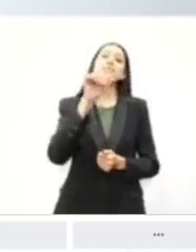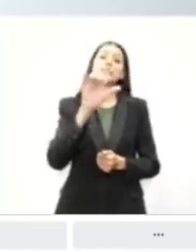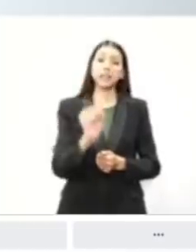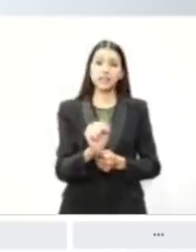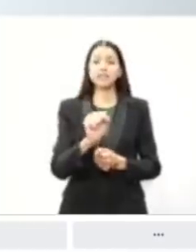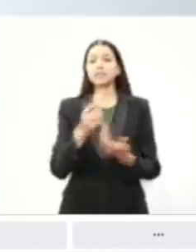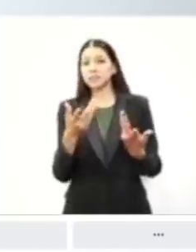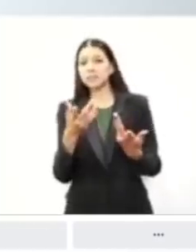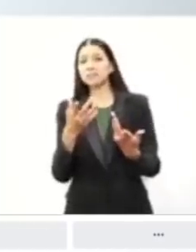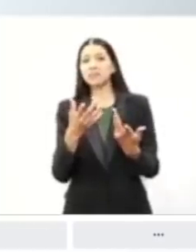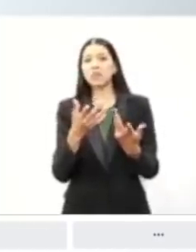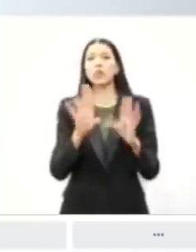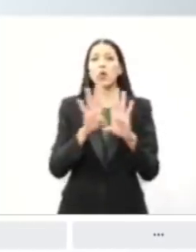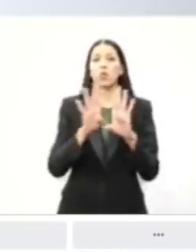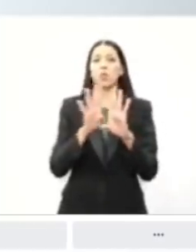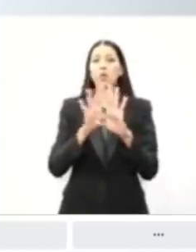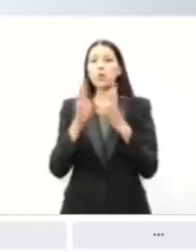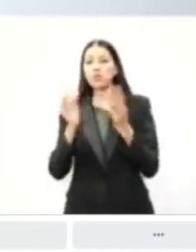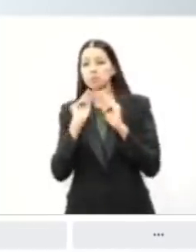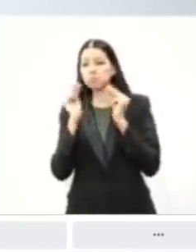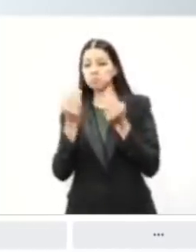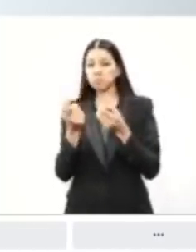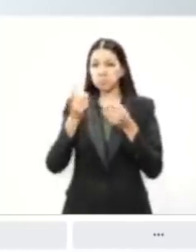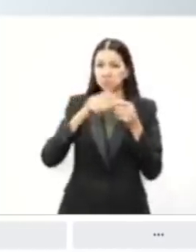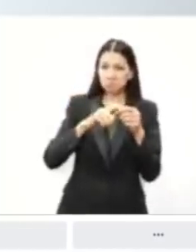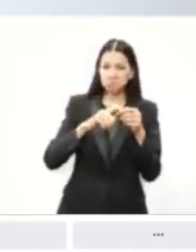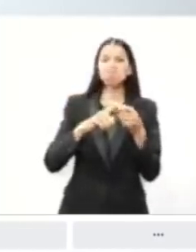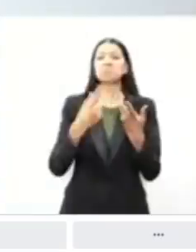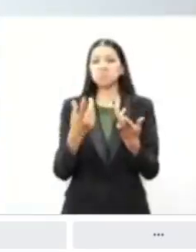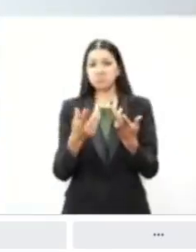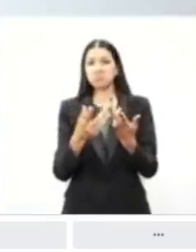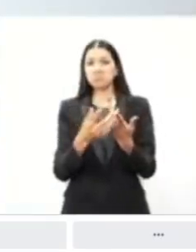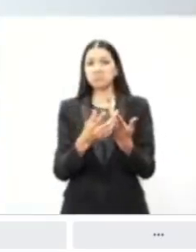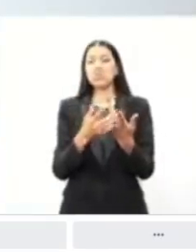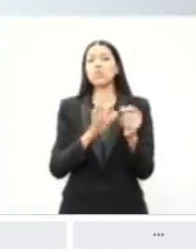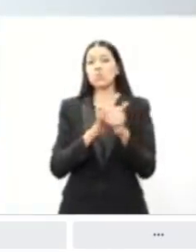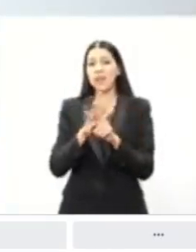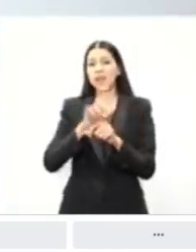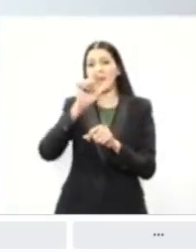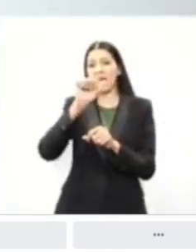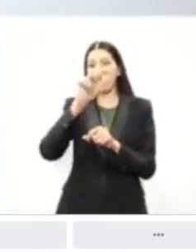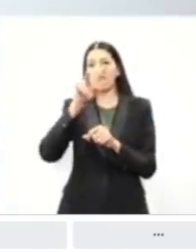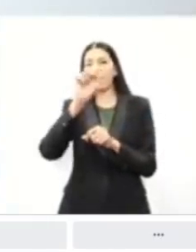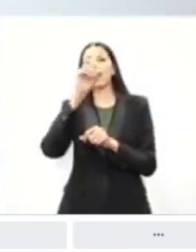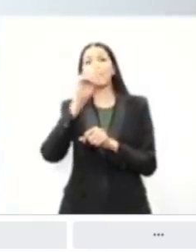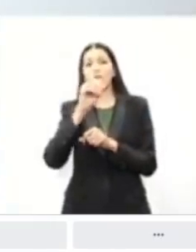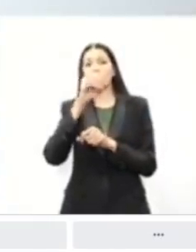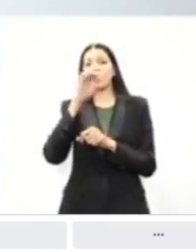delincuencia organizada, operaciones con recurso de procedencia ilícita, que es lavado de dinero.